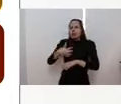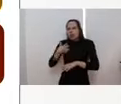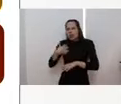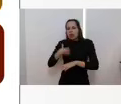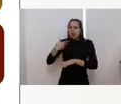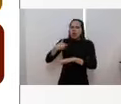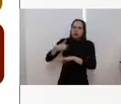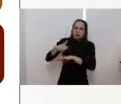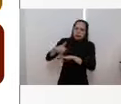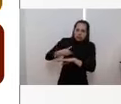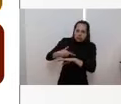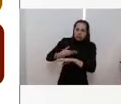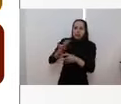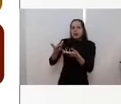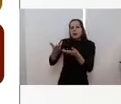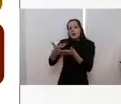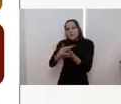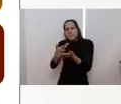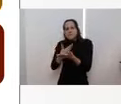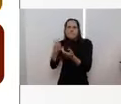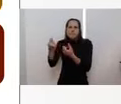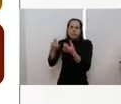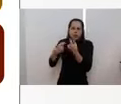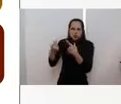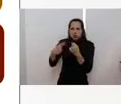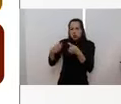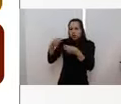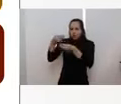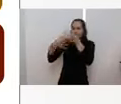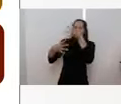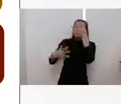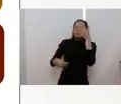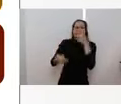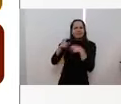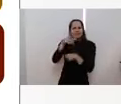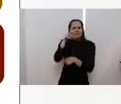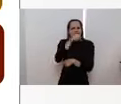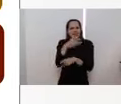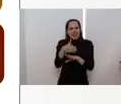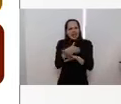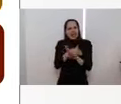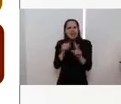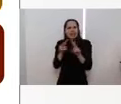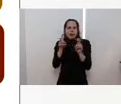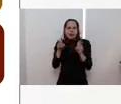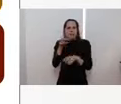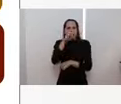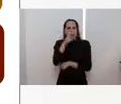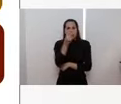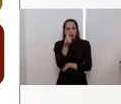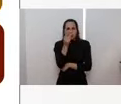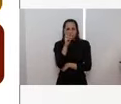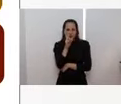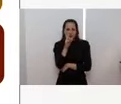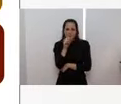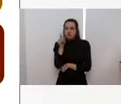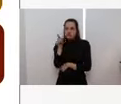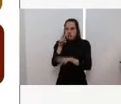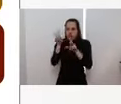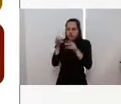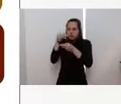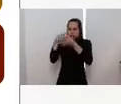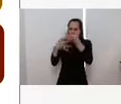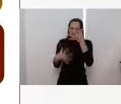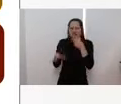felicitaciones sugerencias reiteraciones y denuncia ustedes ven que cada vez antes hablábamos de pq eres esa se han ido extendiendo y es